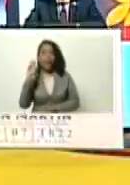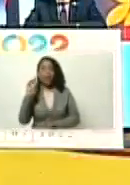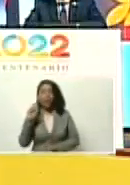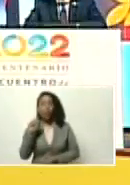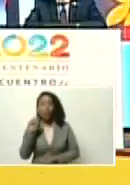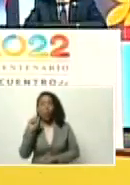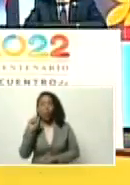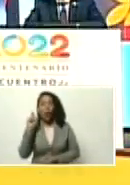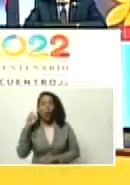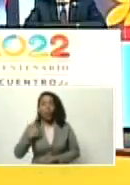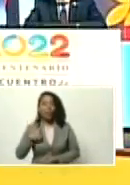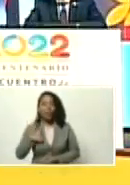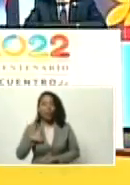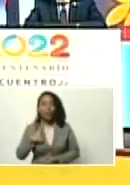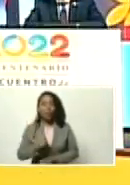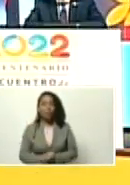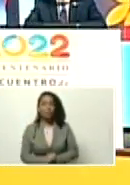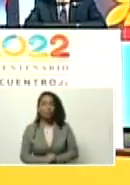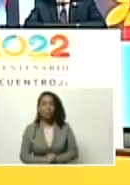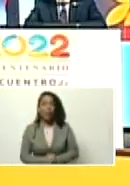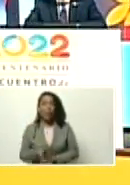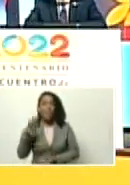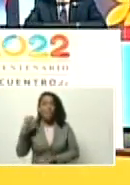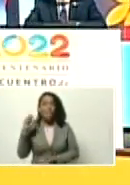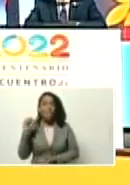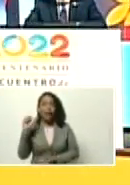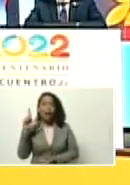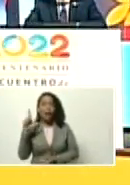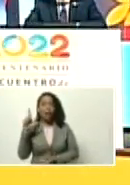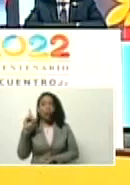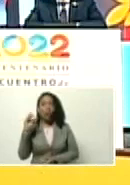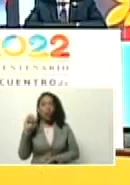Argentina, Alejo Maldonado, México,